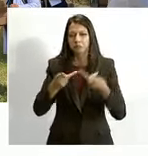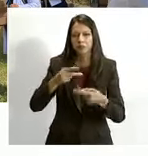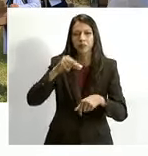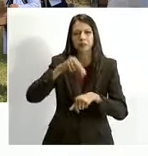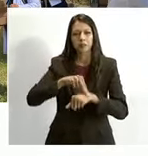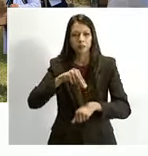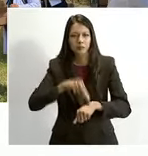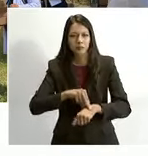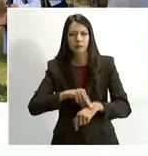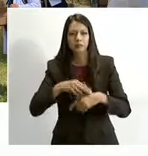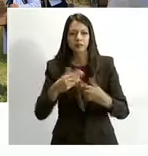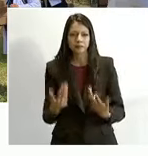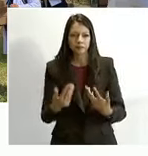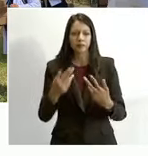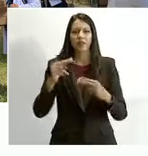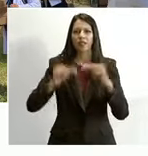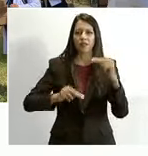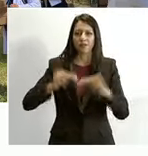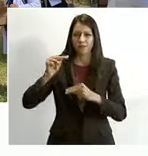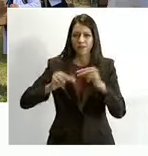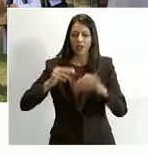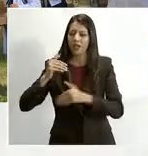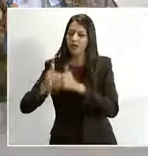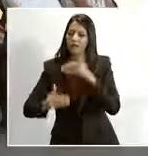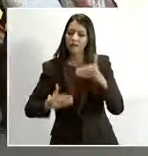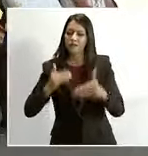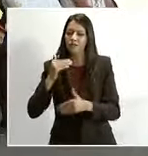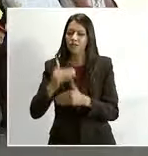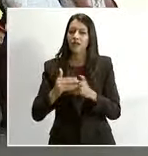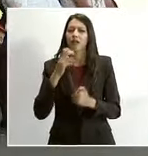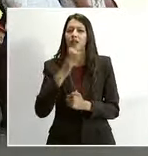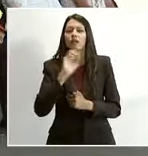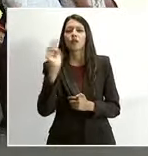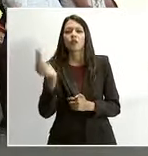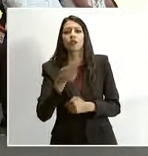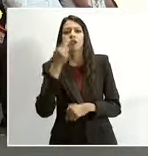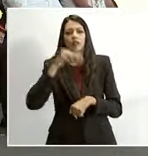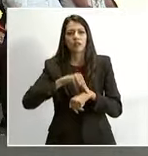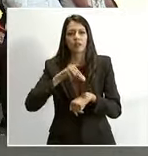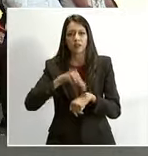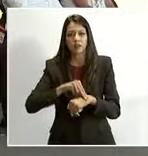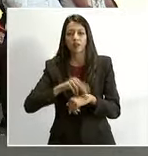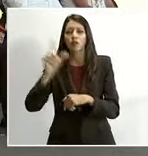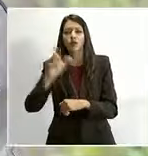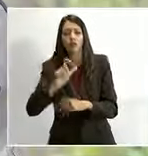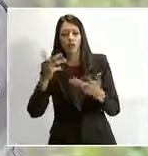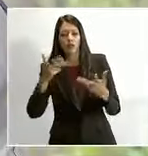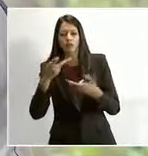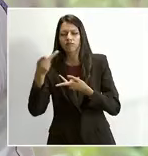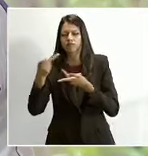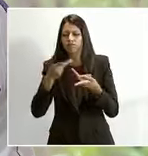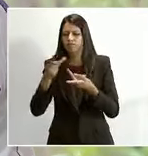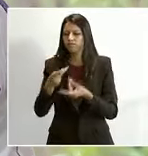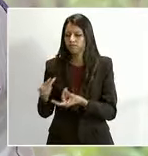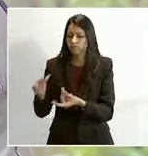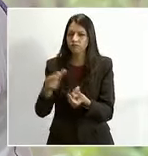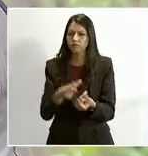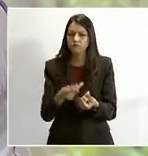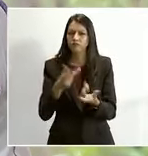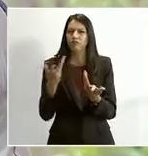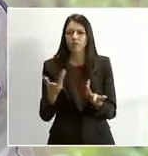y el nivel de avance de la carrera de medicina a partir de que hacen estas prácticas es